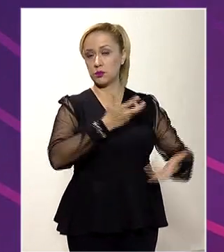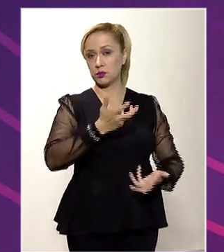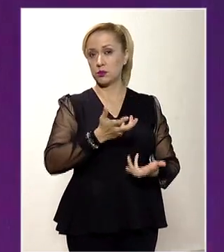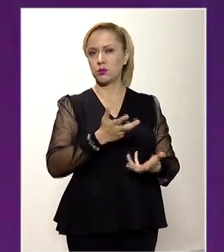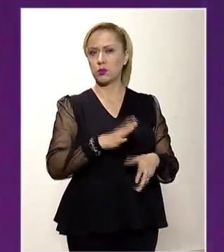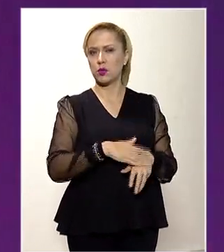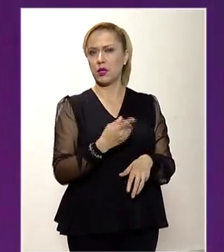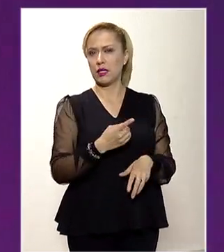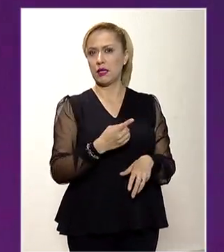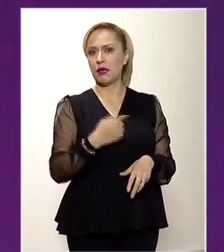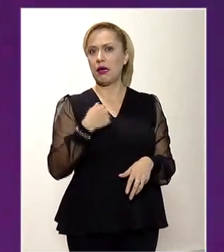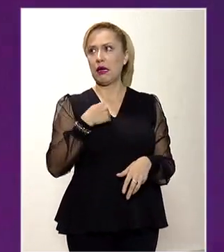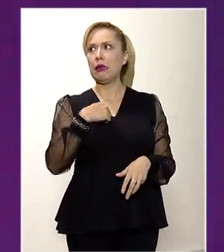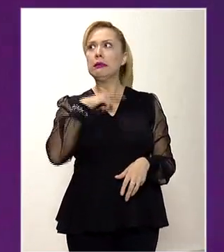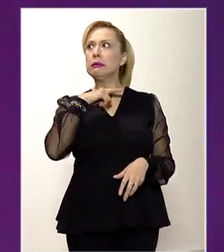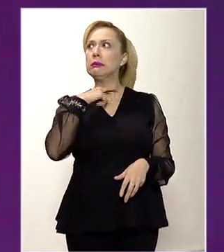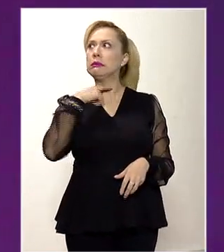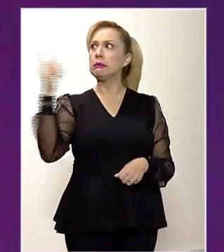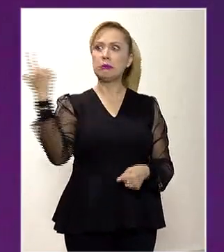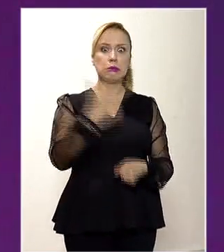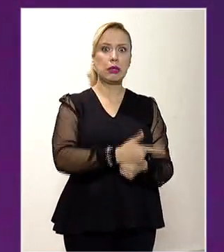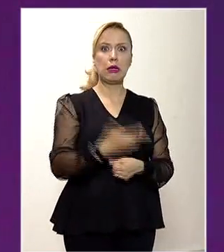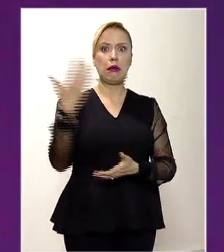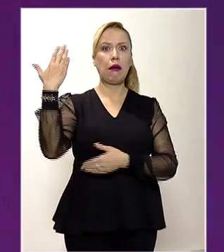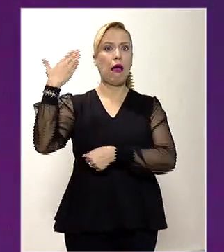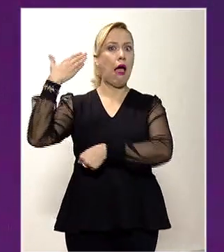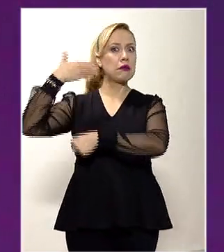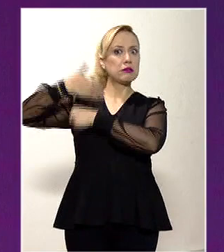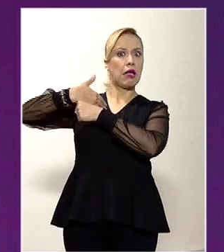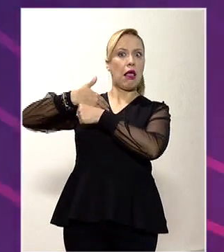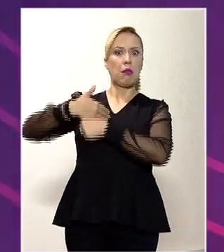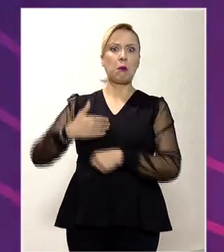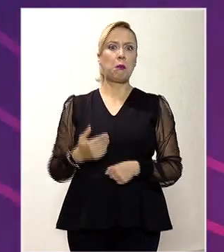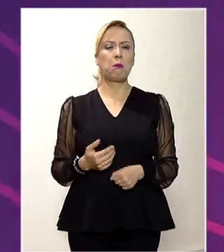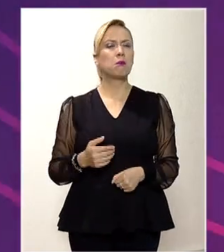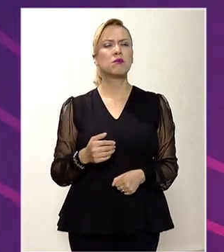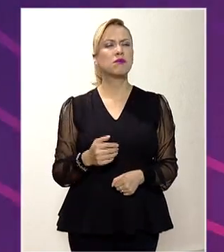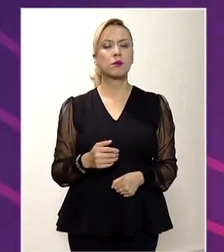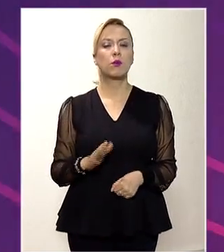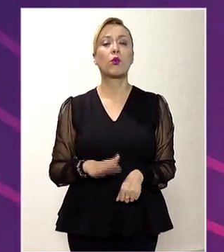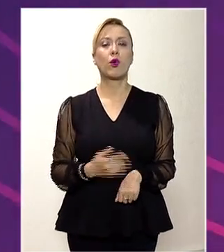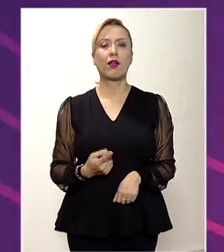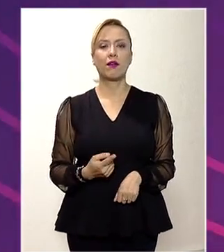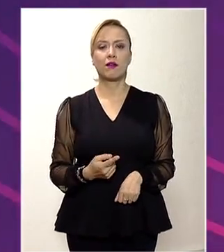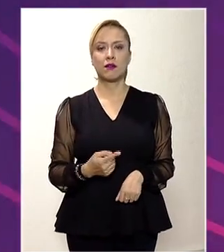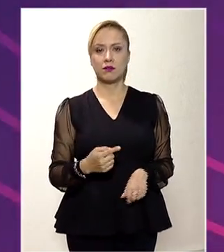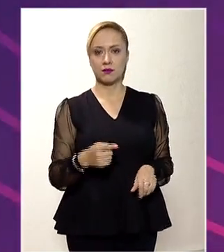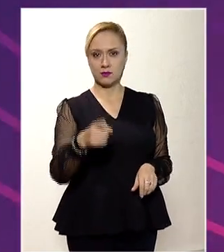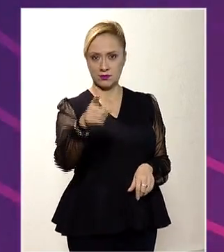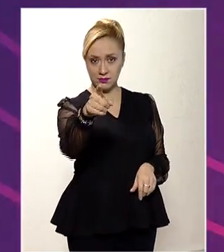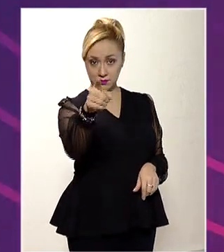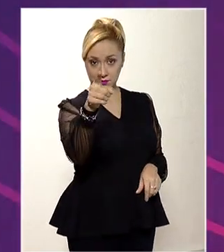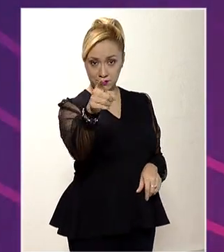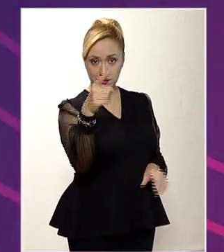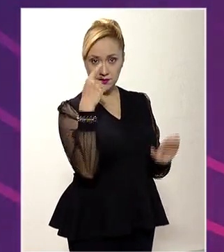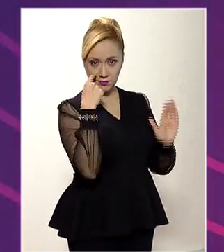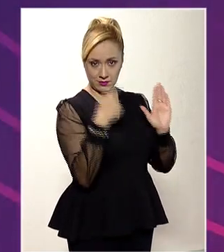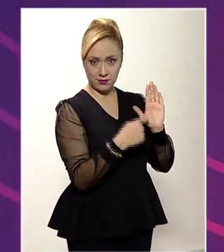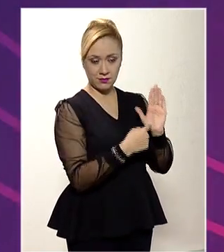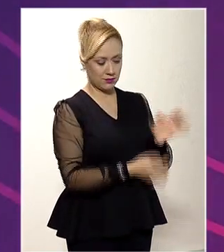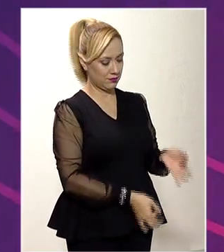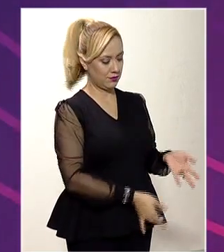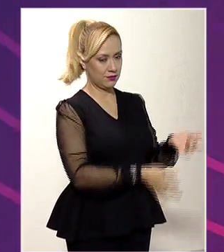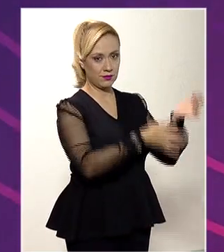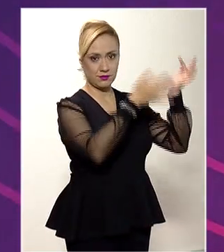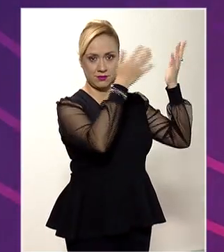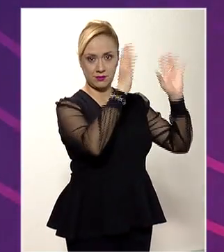que se encuentre el cuerpo y los vayan a sancionar, no, lo hacen porque quieren mandar un mensaje de miedo. Y